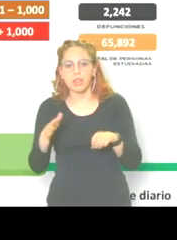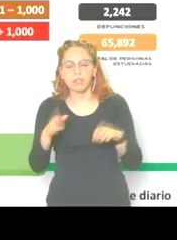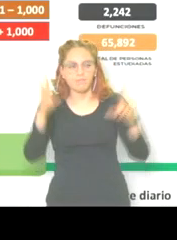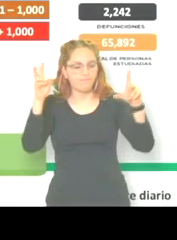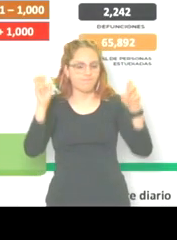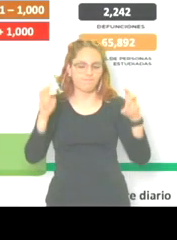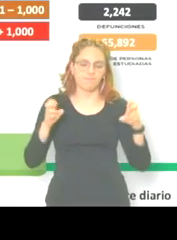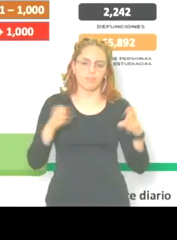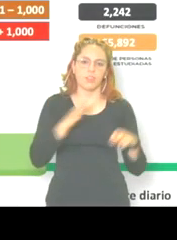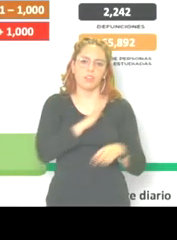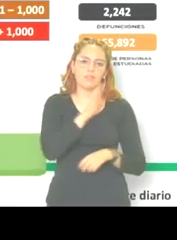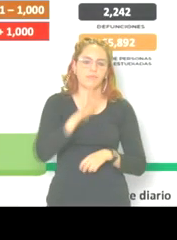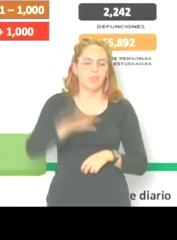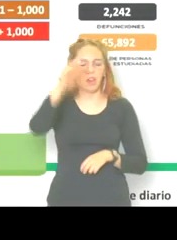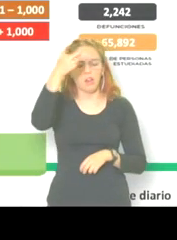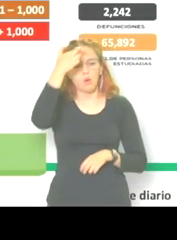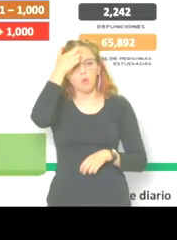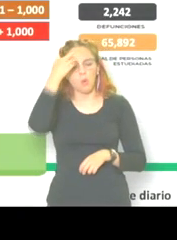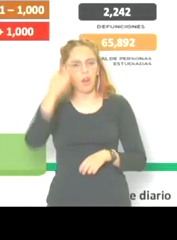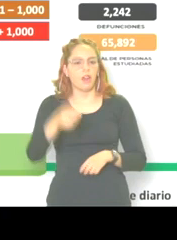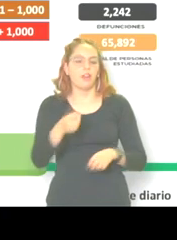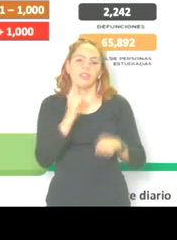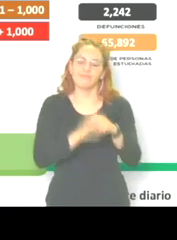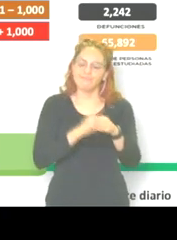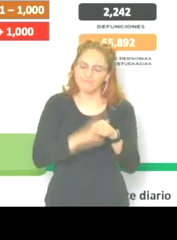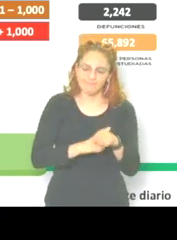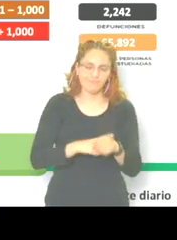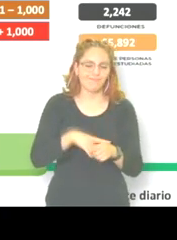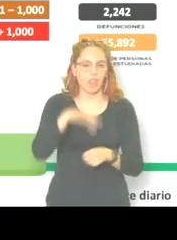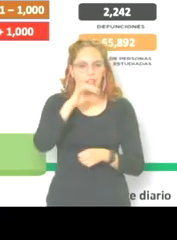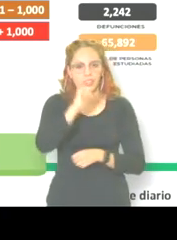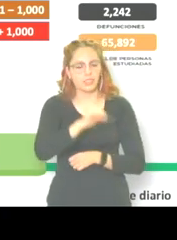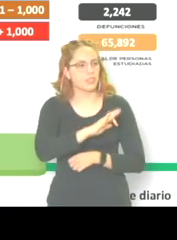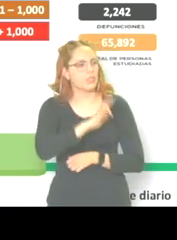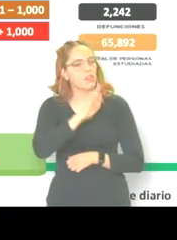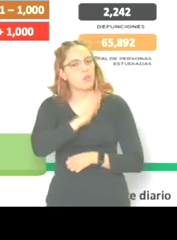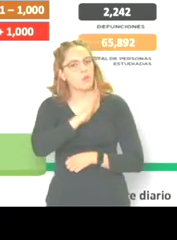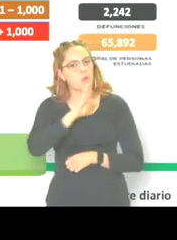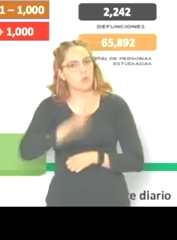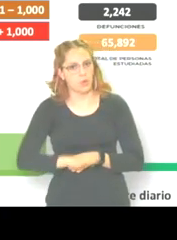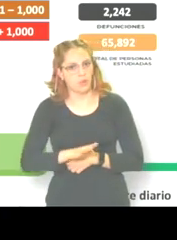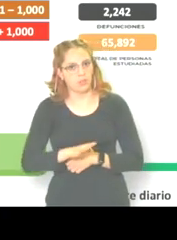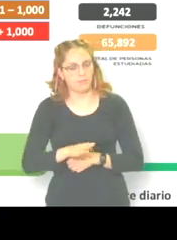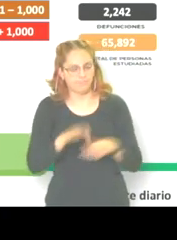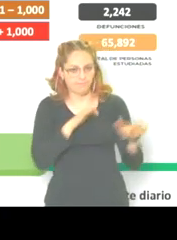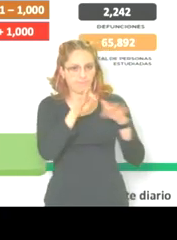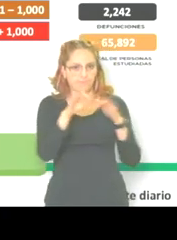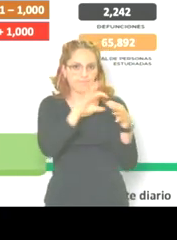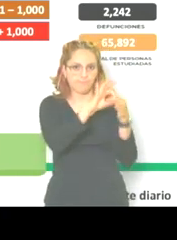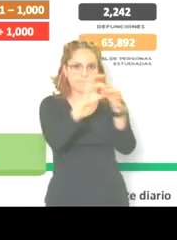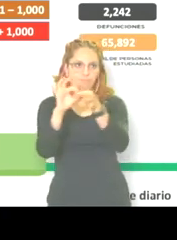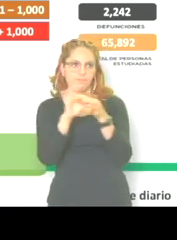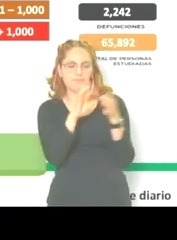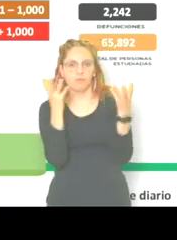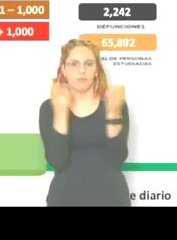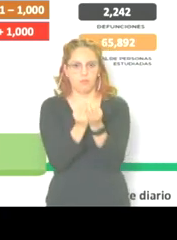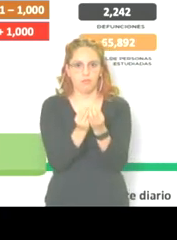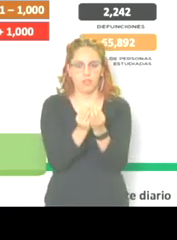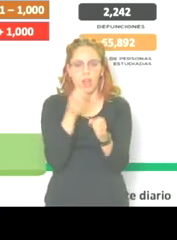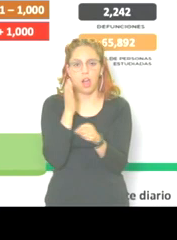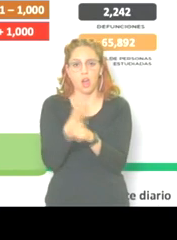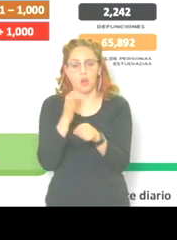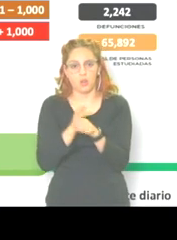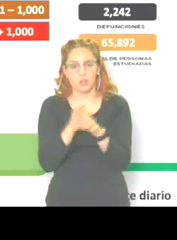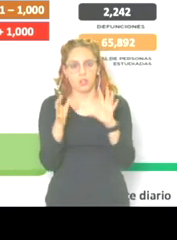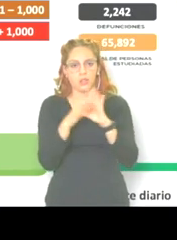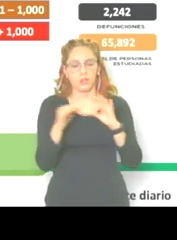recordándoles que esta enfermedad mata, inevitablemente mata, y por eso también tenemos que seguir trabajando juntos. En esta ocasión damos a